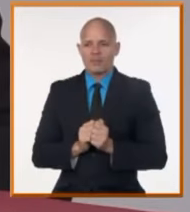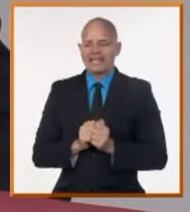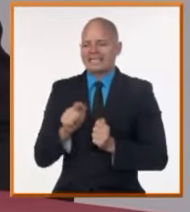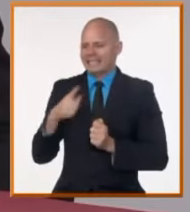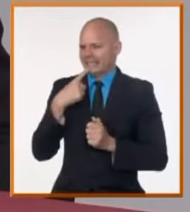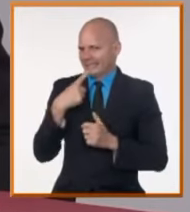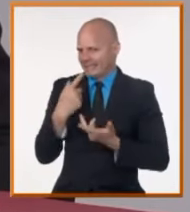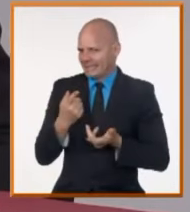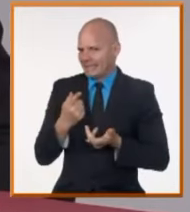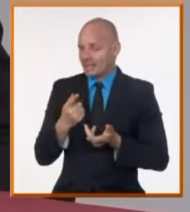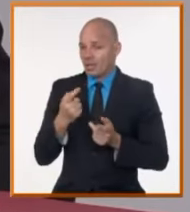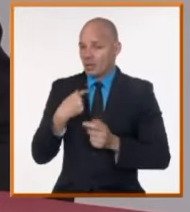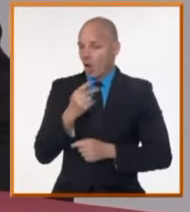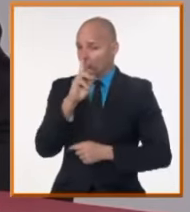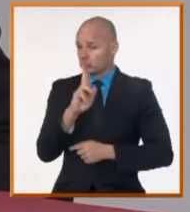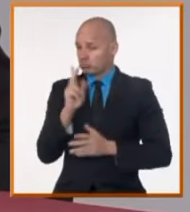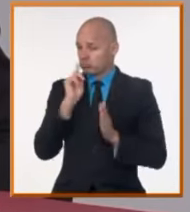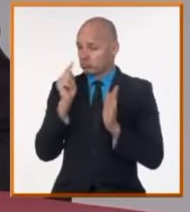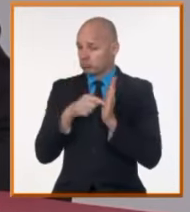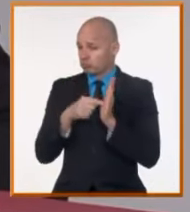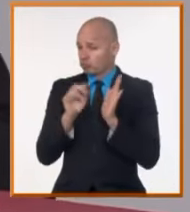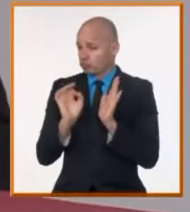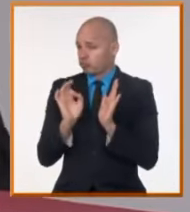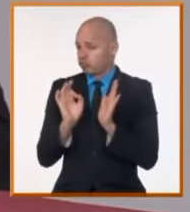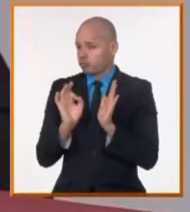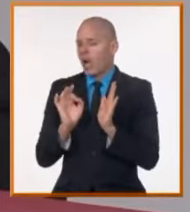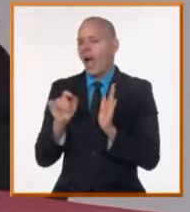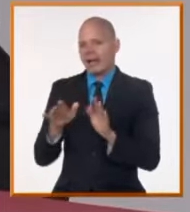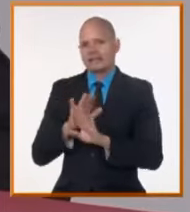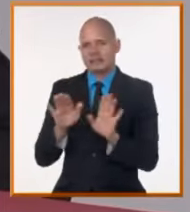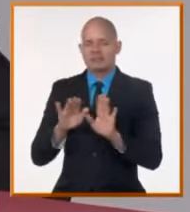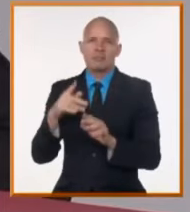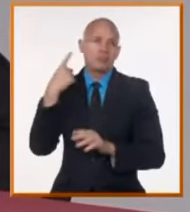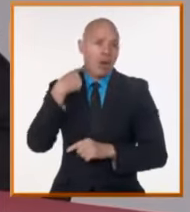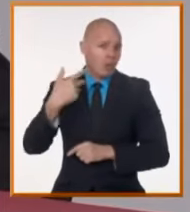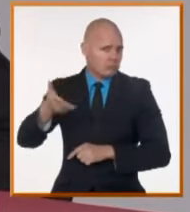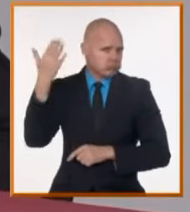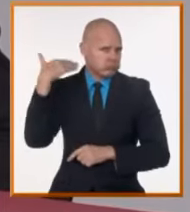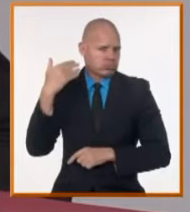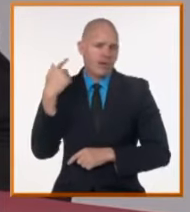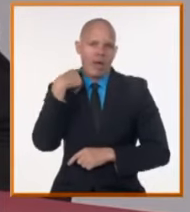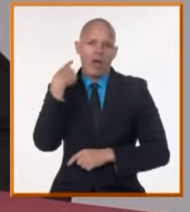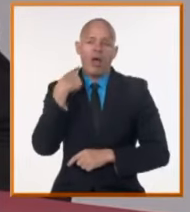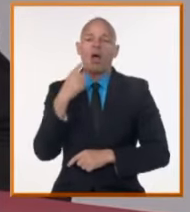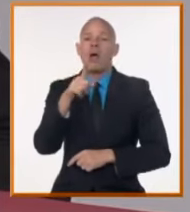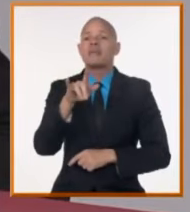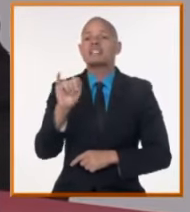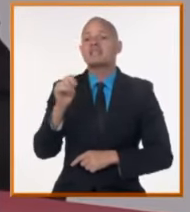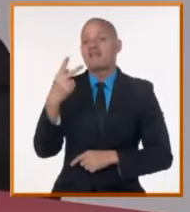fueron los padres peregrinos, que en 1620 llegaron a Massachusetts